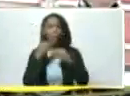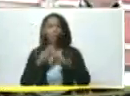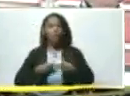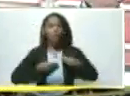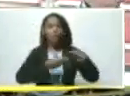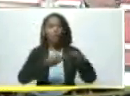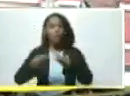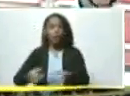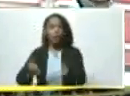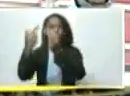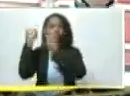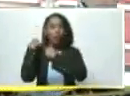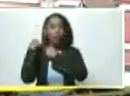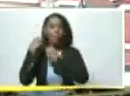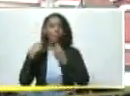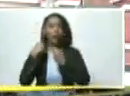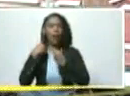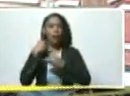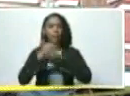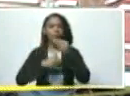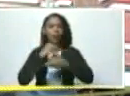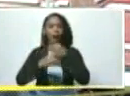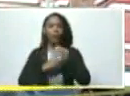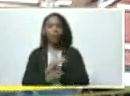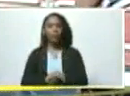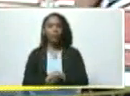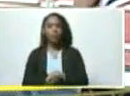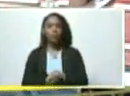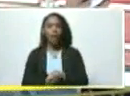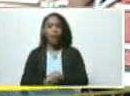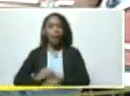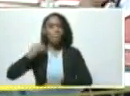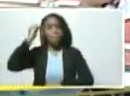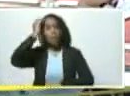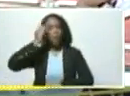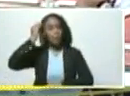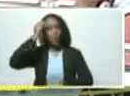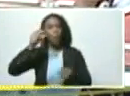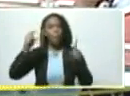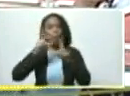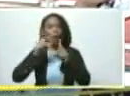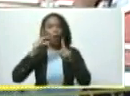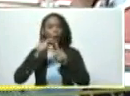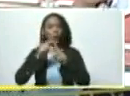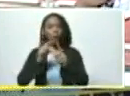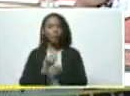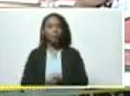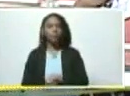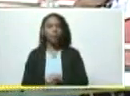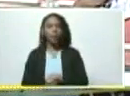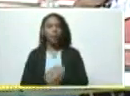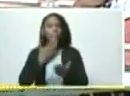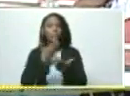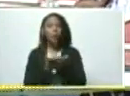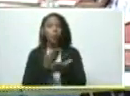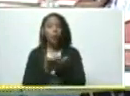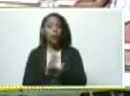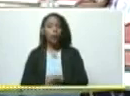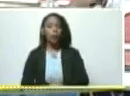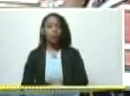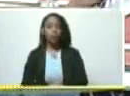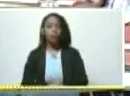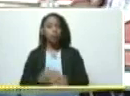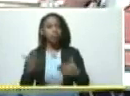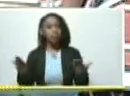distribuir responsabilidades para que se ejecuten. Y el pensamiento, la palabra y la propuesta